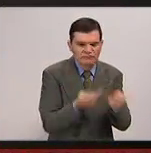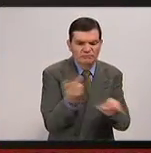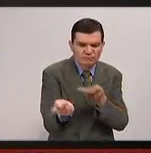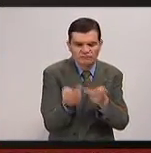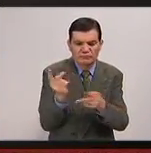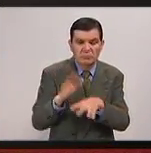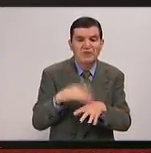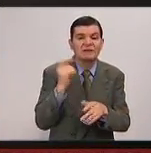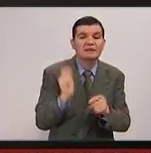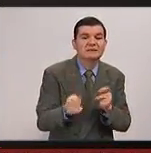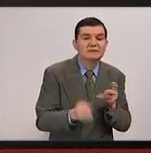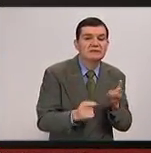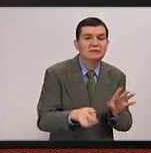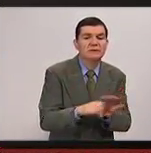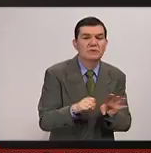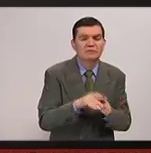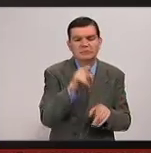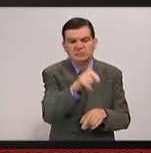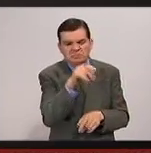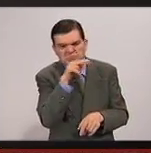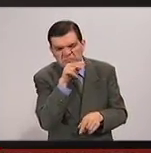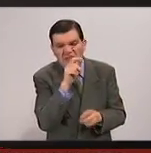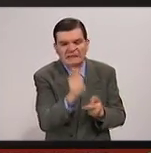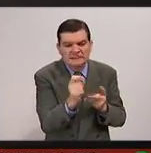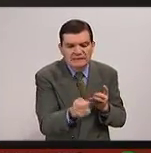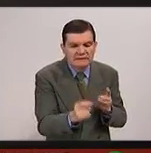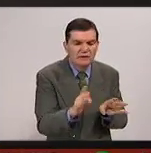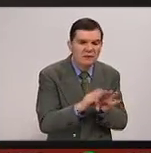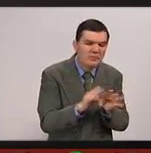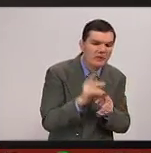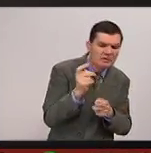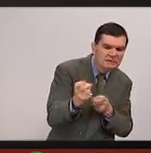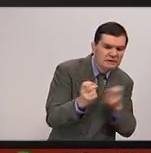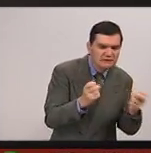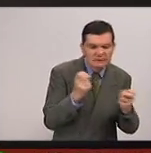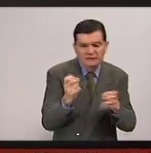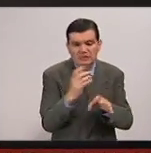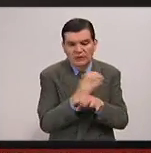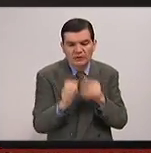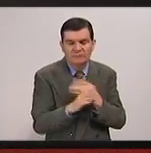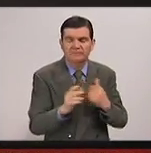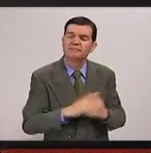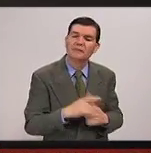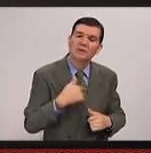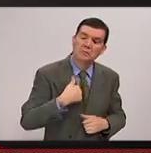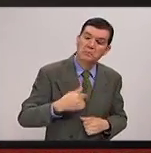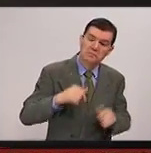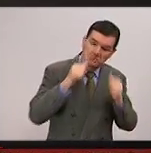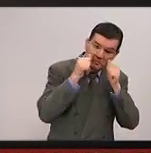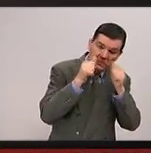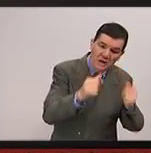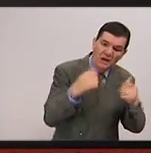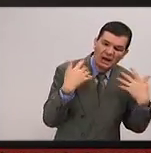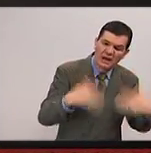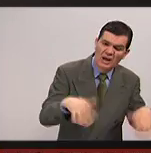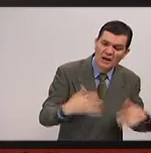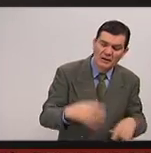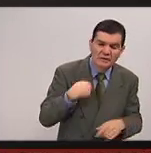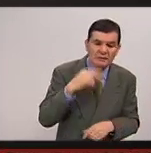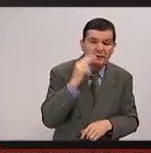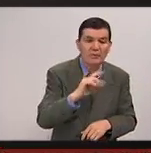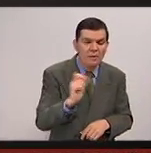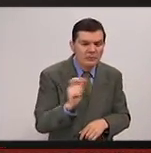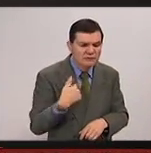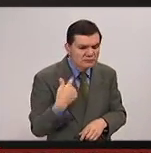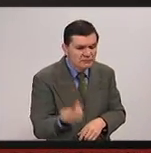preguntarles un poquito, bueno, por dónde andan sus preocupaciones, cómo ven las cosas en el país. Y nos llama mucho la atención, Pati, que cuando